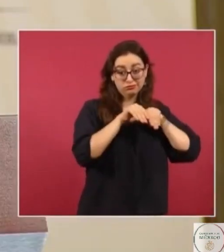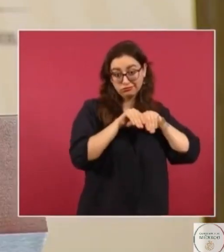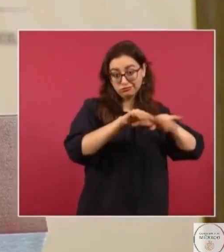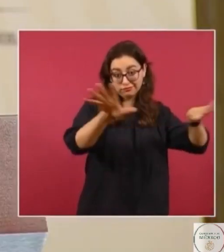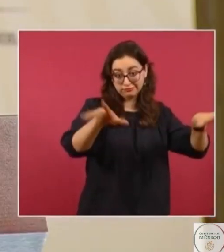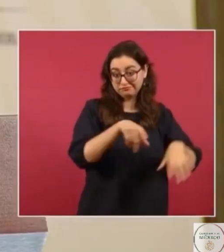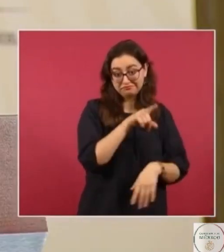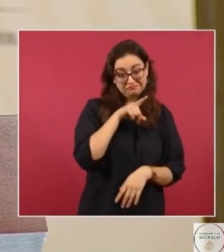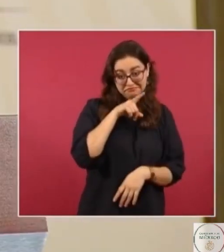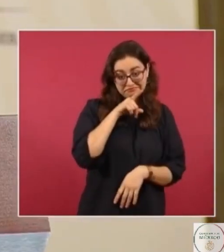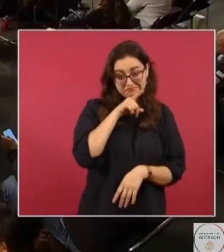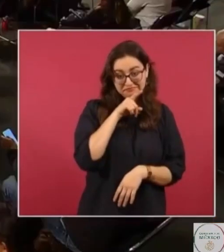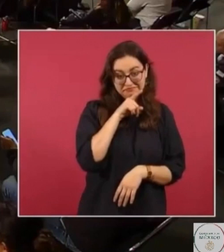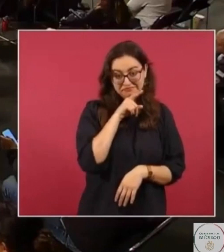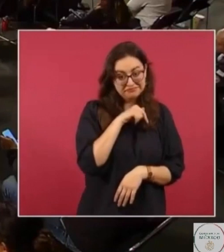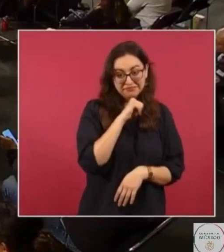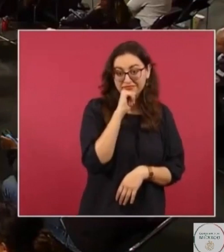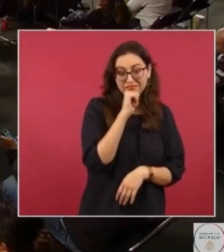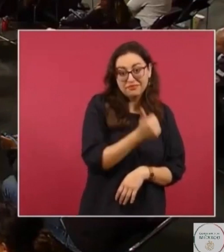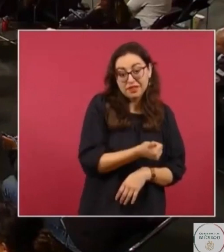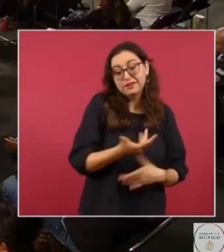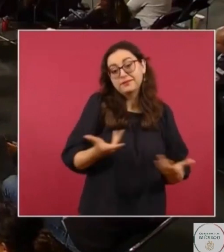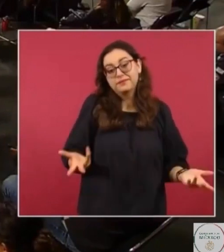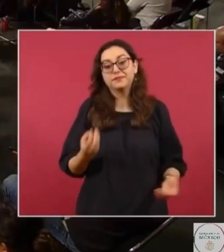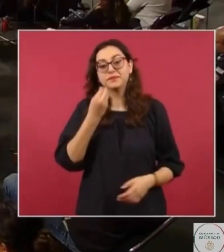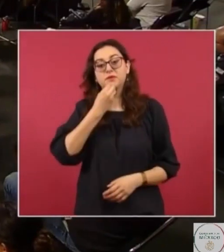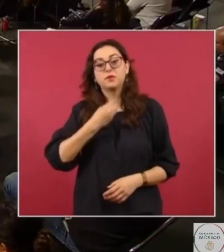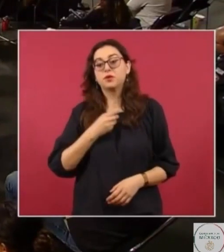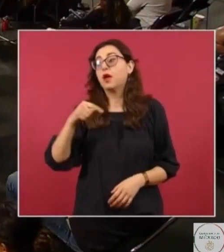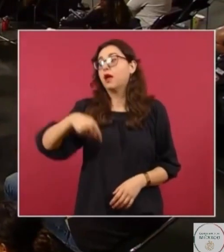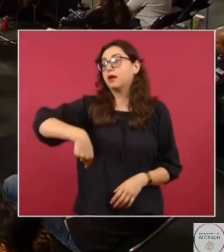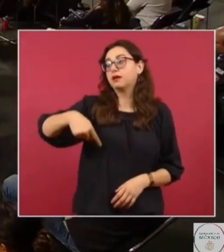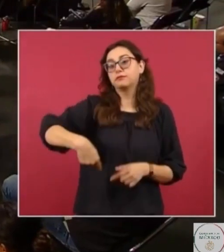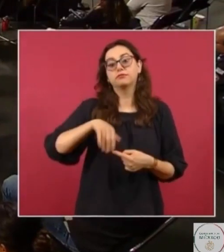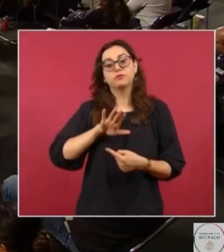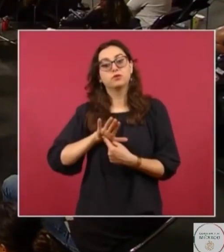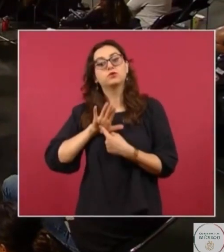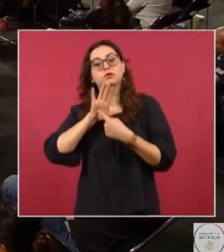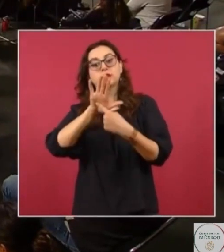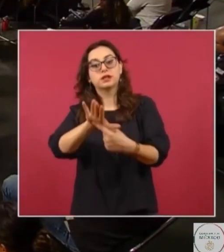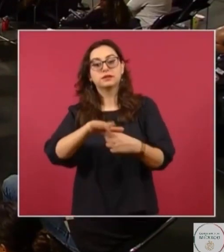pues aquí nada más lo recordamos, lo refrescamos.